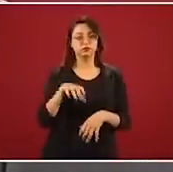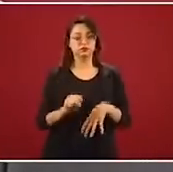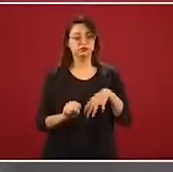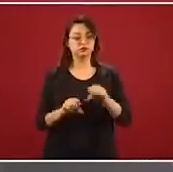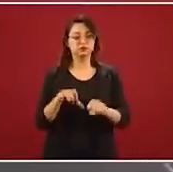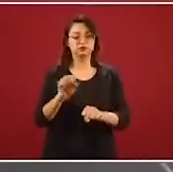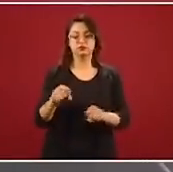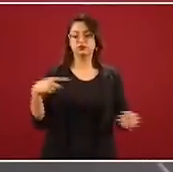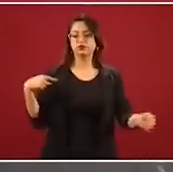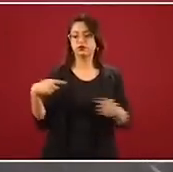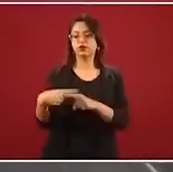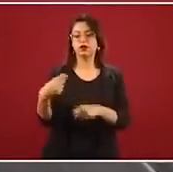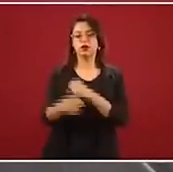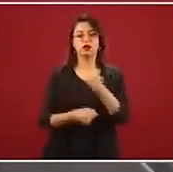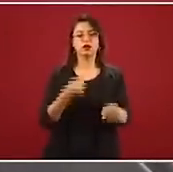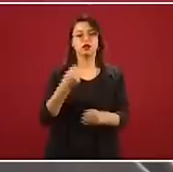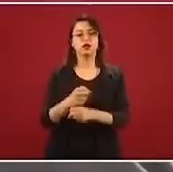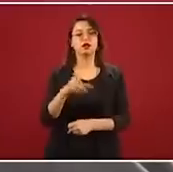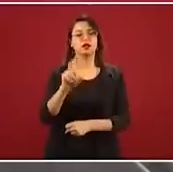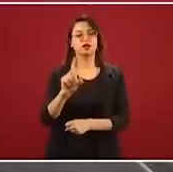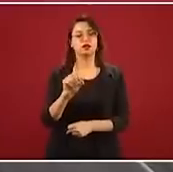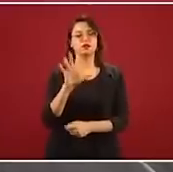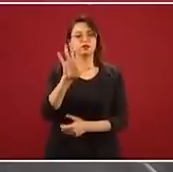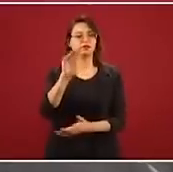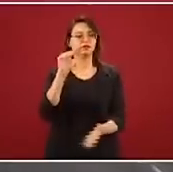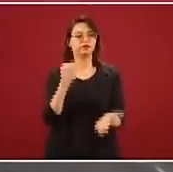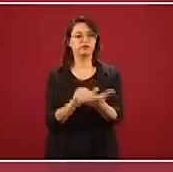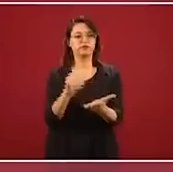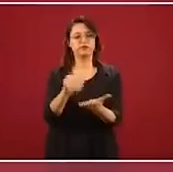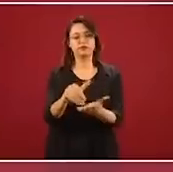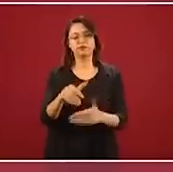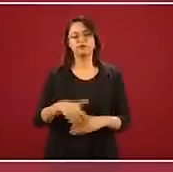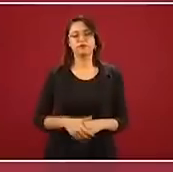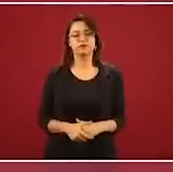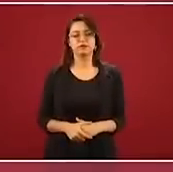este año como 35 mil millones.